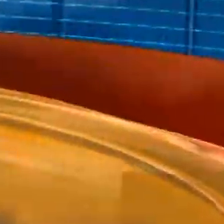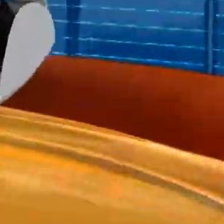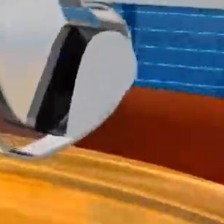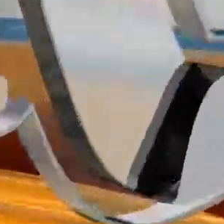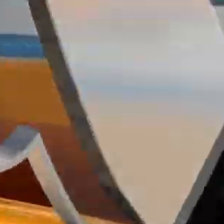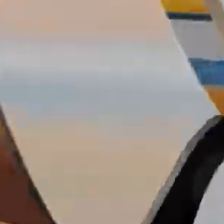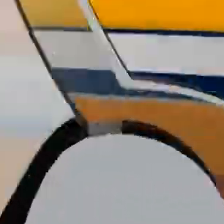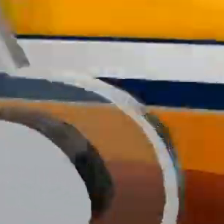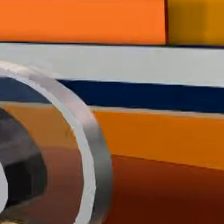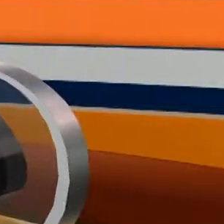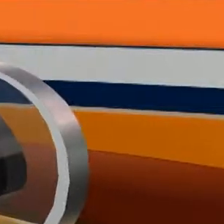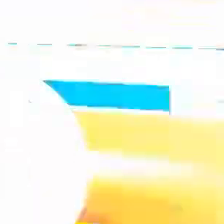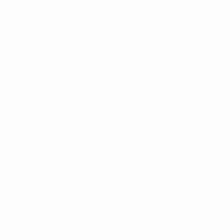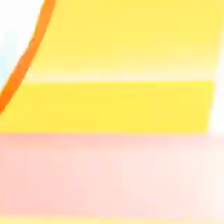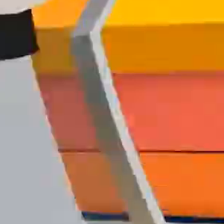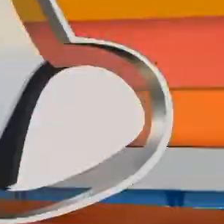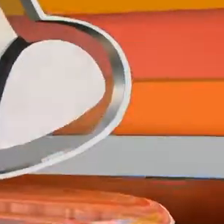Noticias, Canal I.